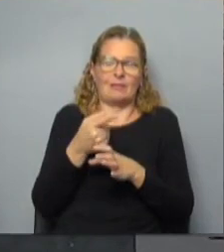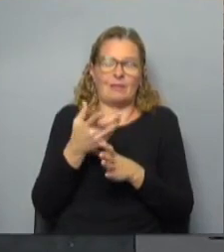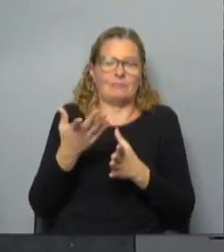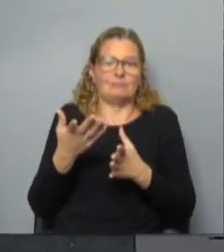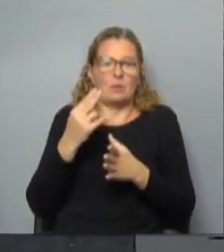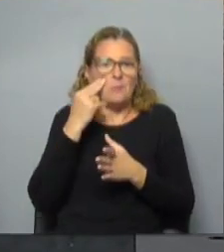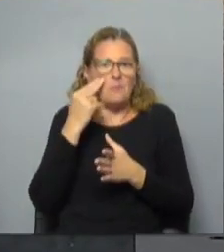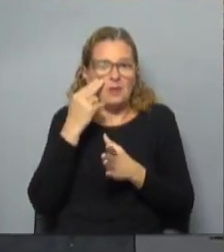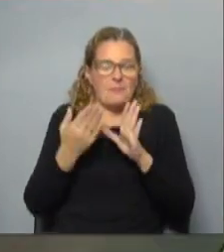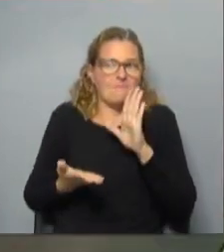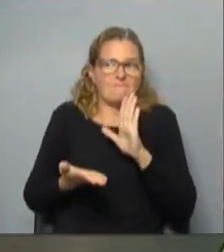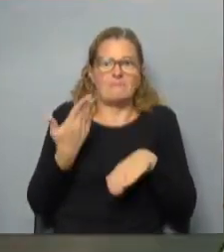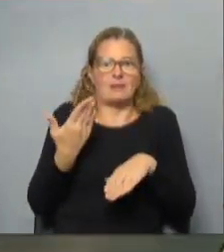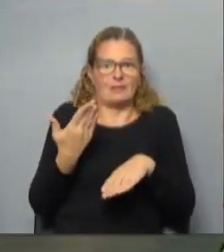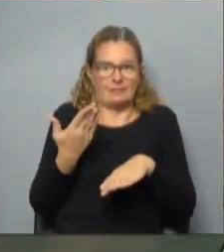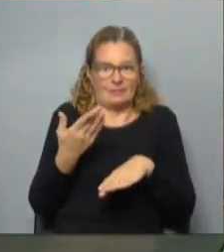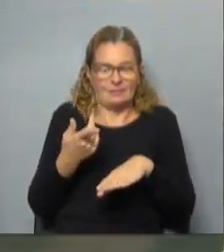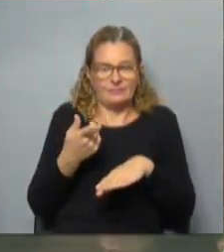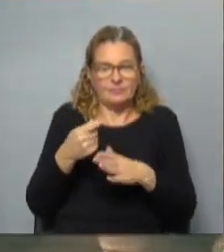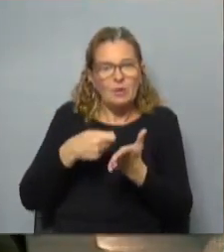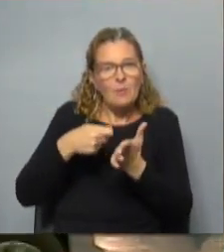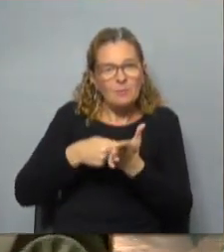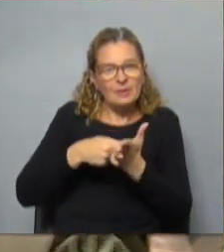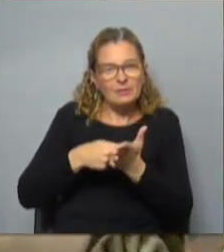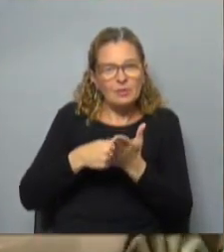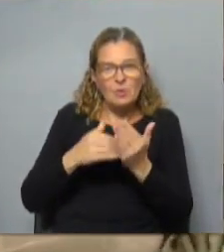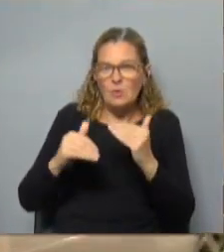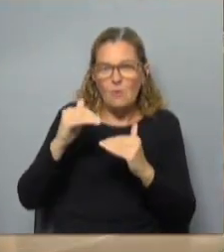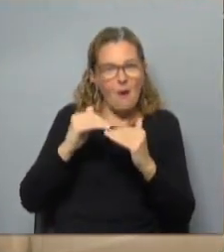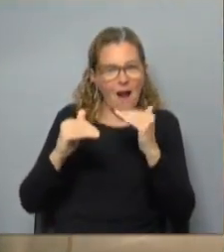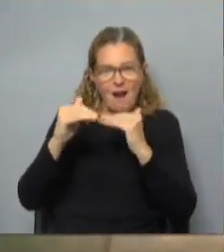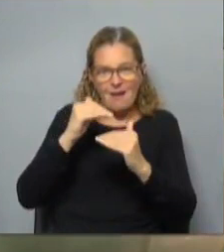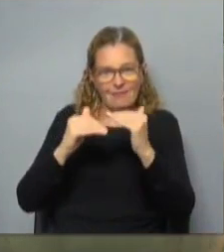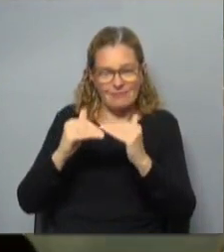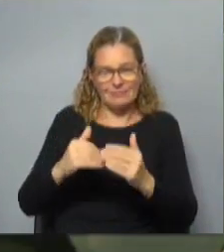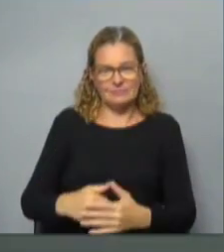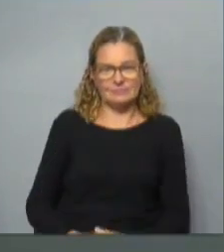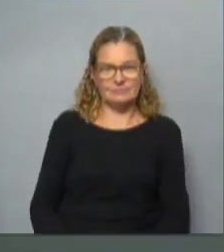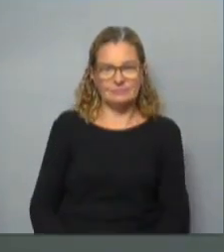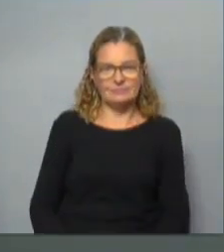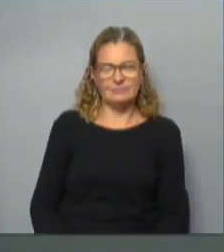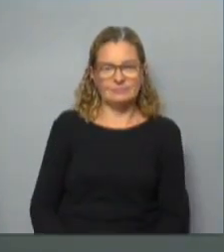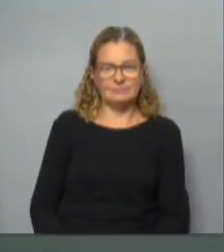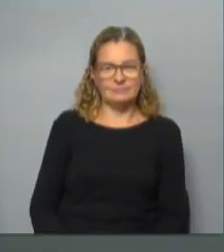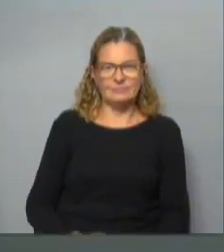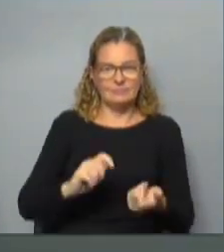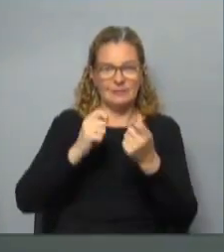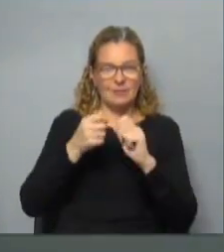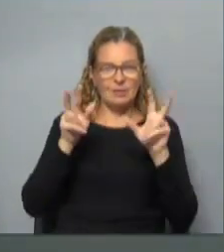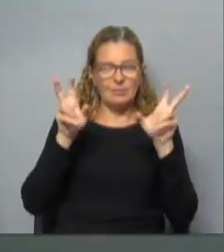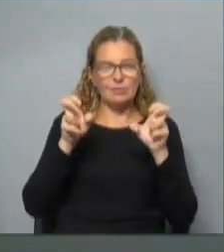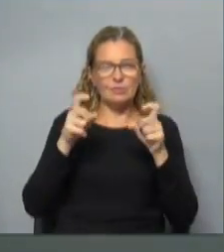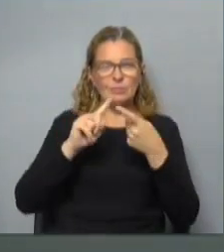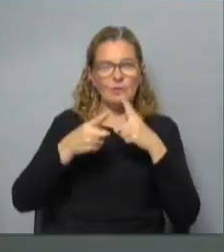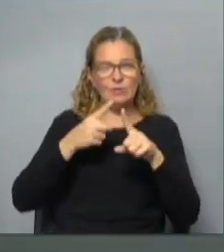grandes en el mercado los precios no serán los costos ahora cambiamos de tema discusión